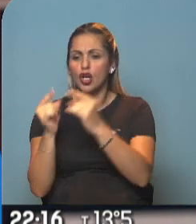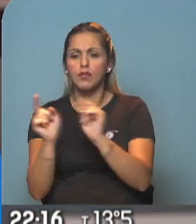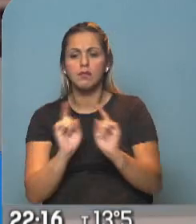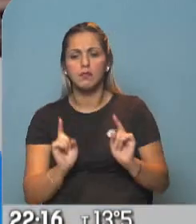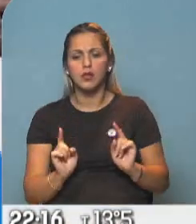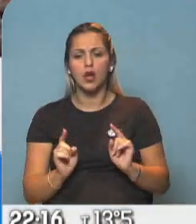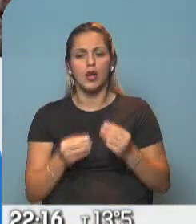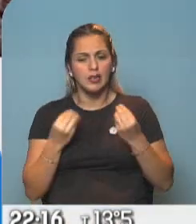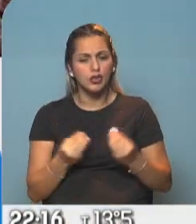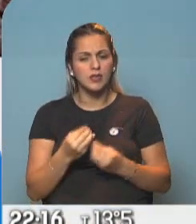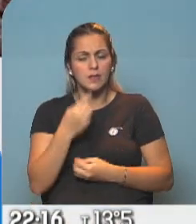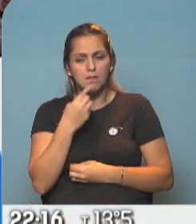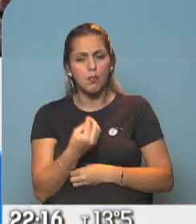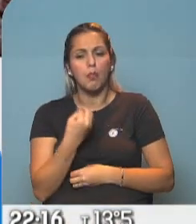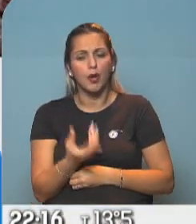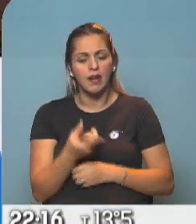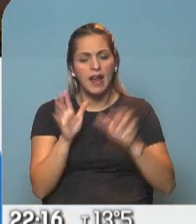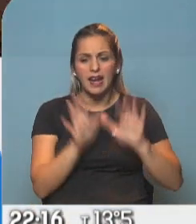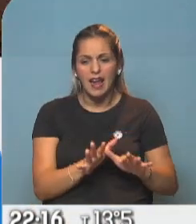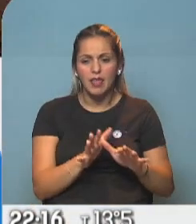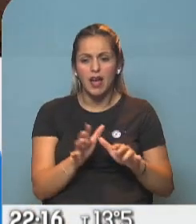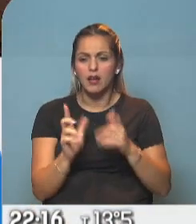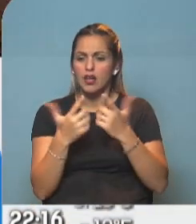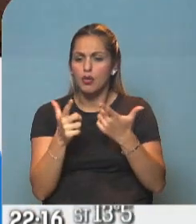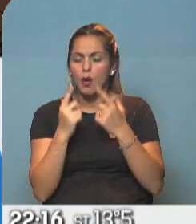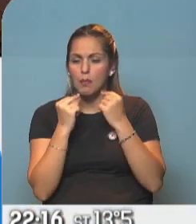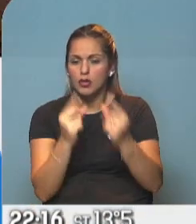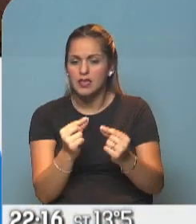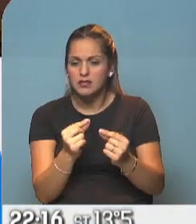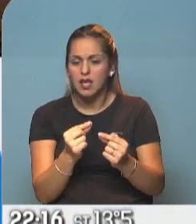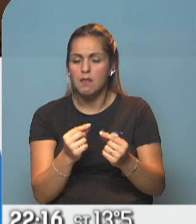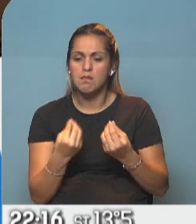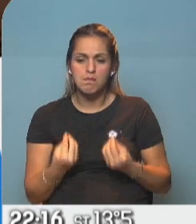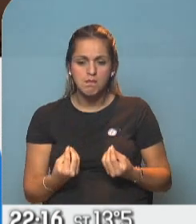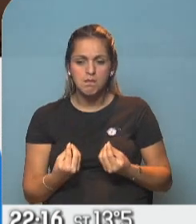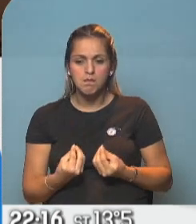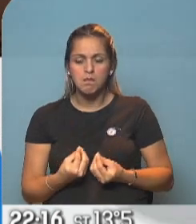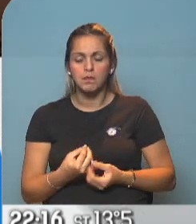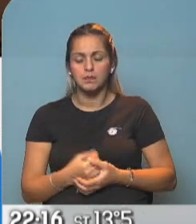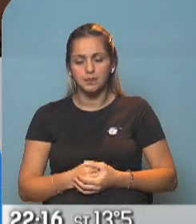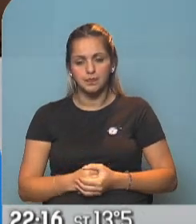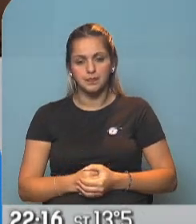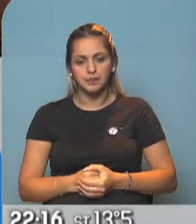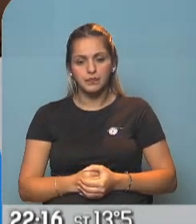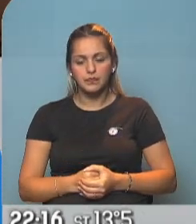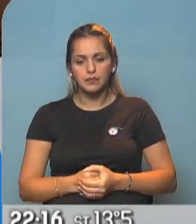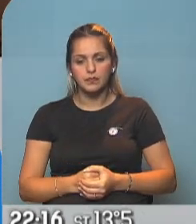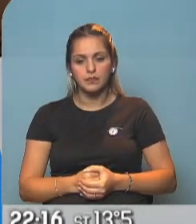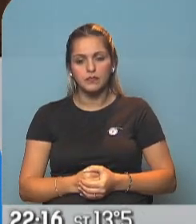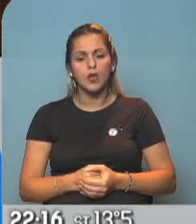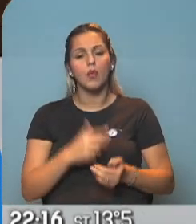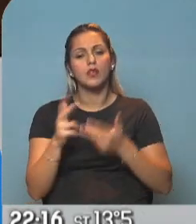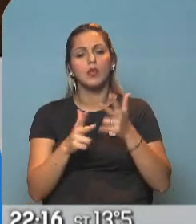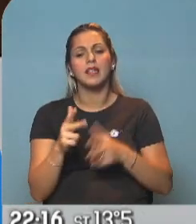esa es una gran pregunta que todavía está sin responder de manera completa, ¿no? Hablo de los, ¿cuántos dijiste?